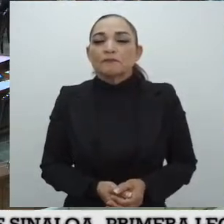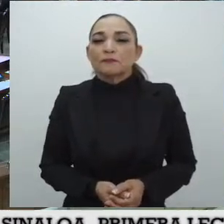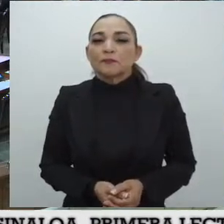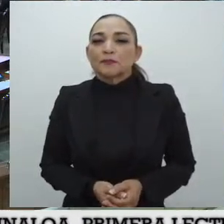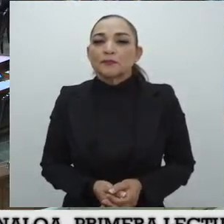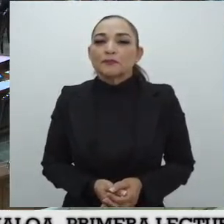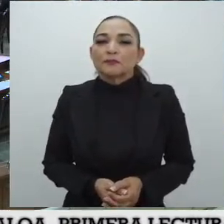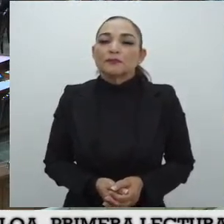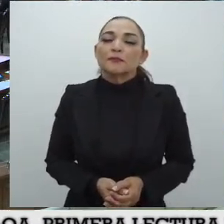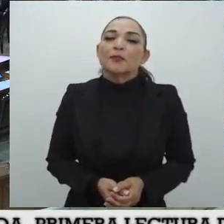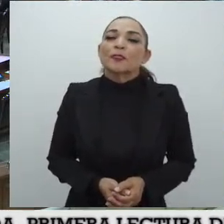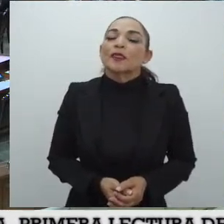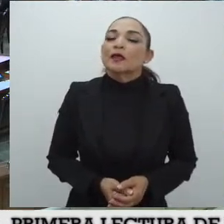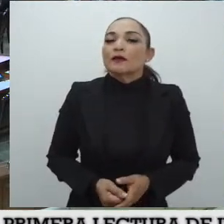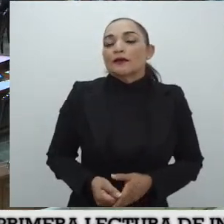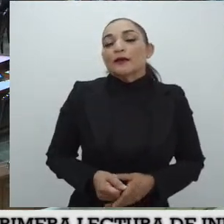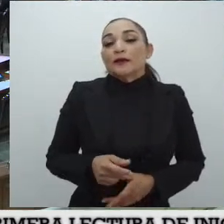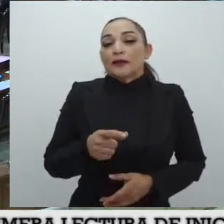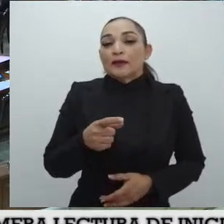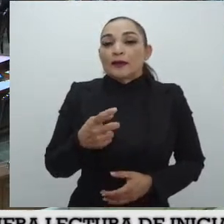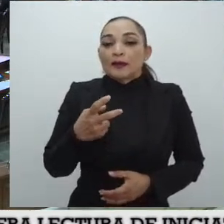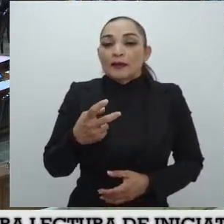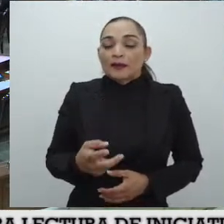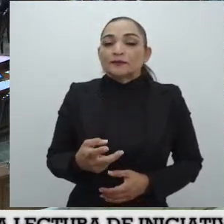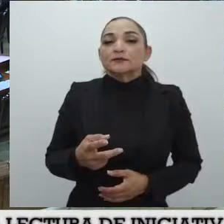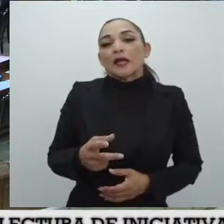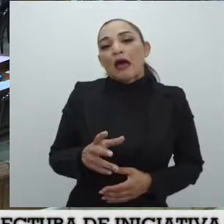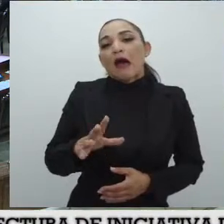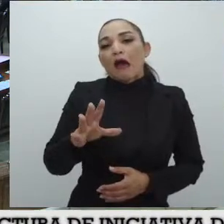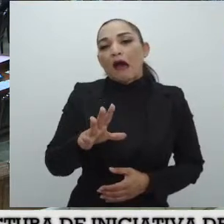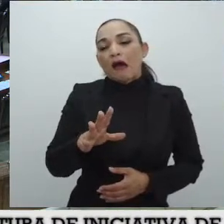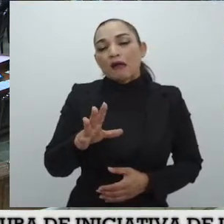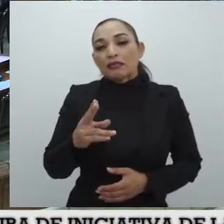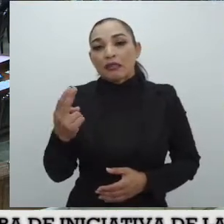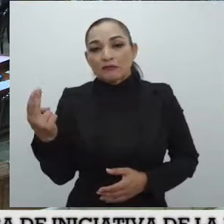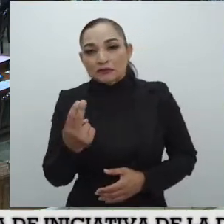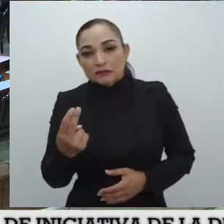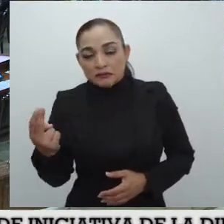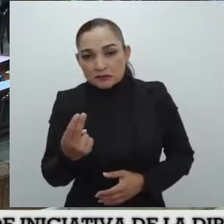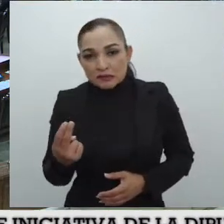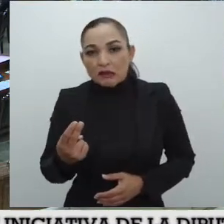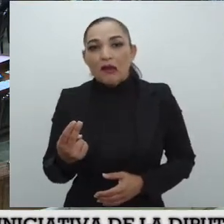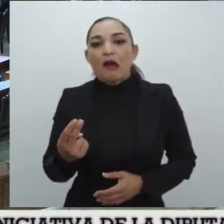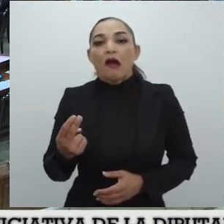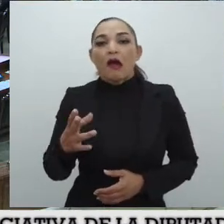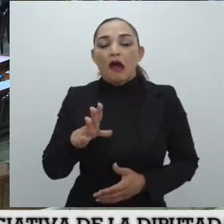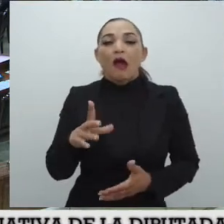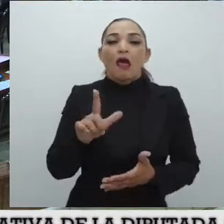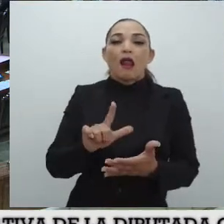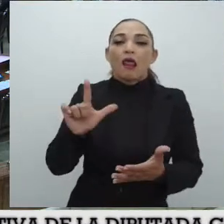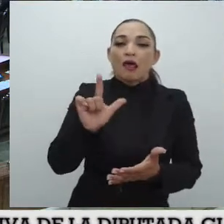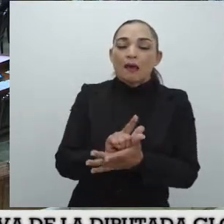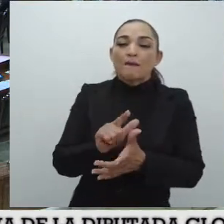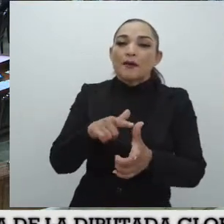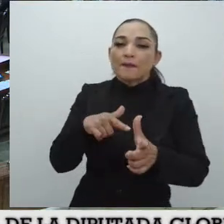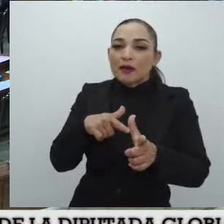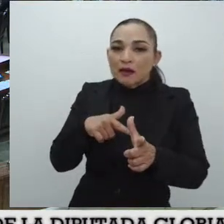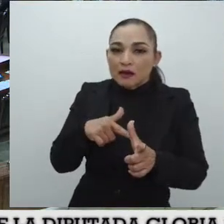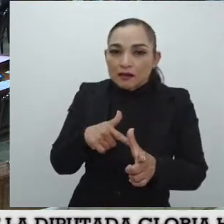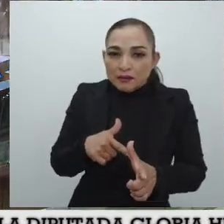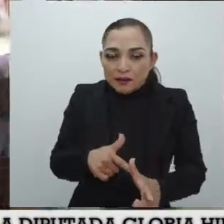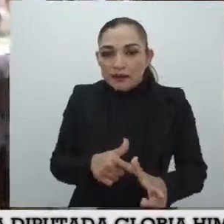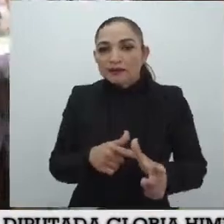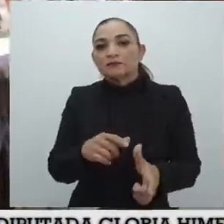Se estima pertinente el poder contar con una comisión de que de manera preponderante, permanente, objetiva y